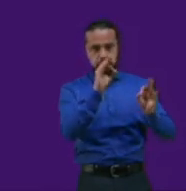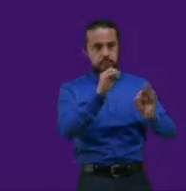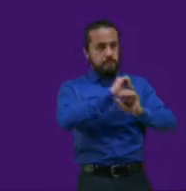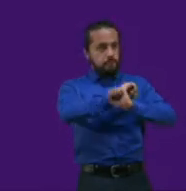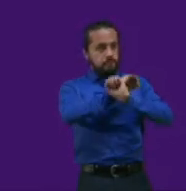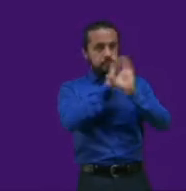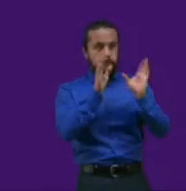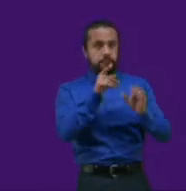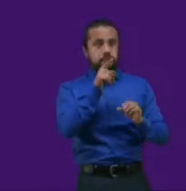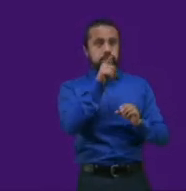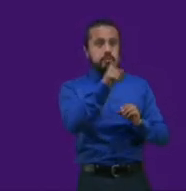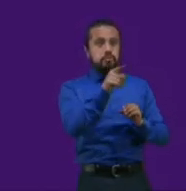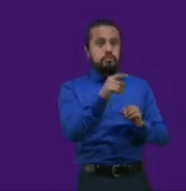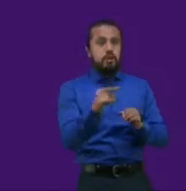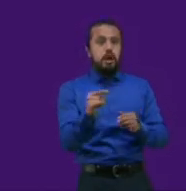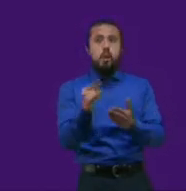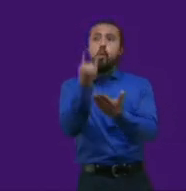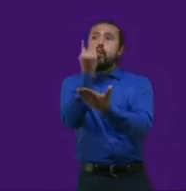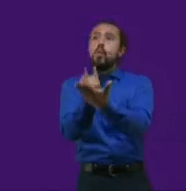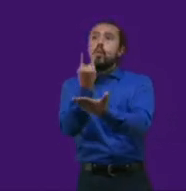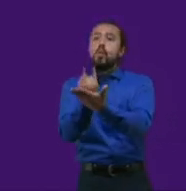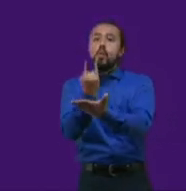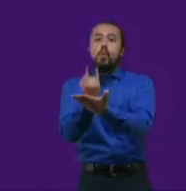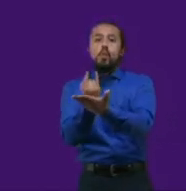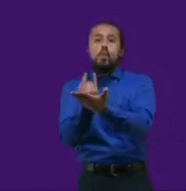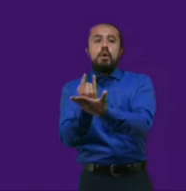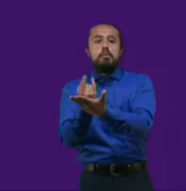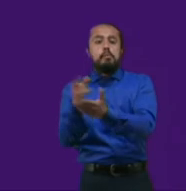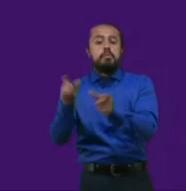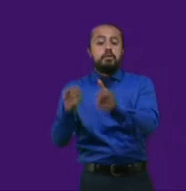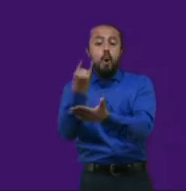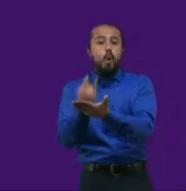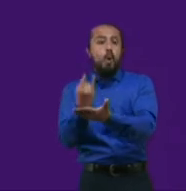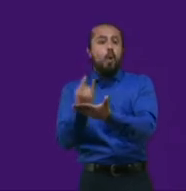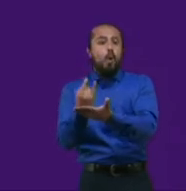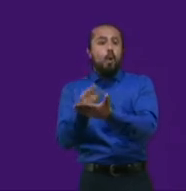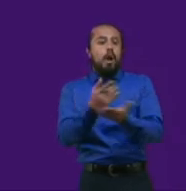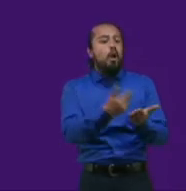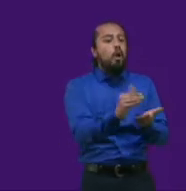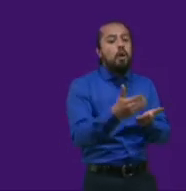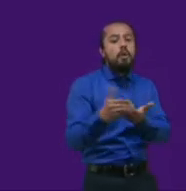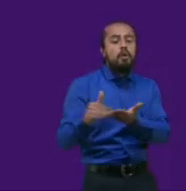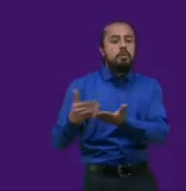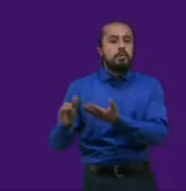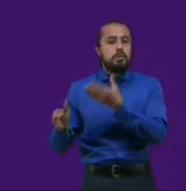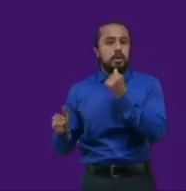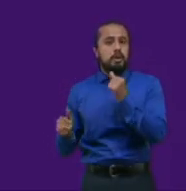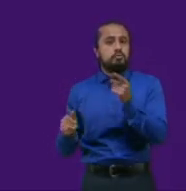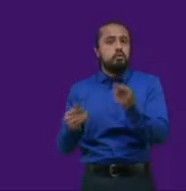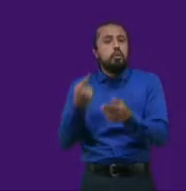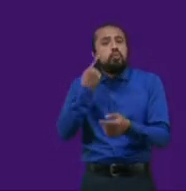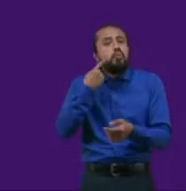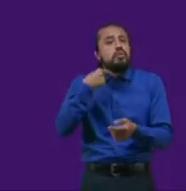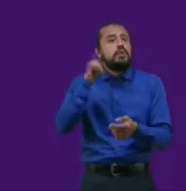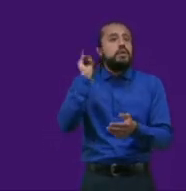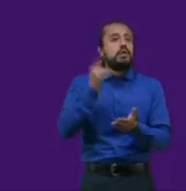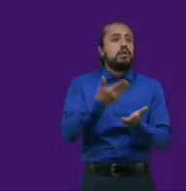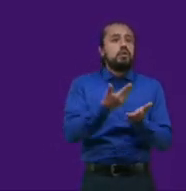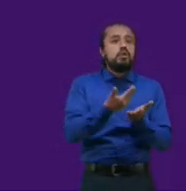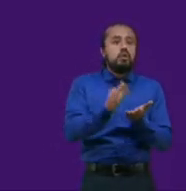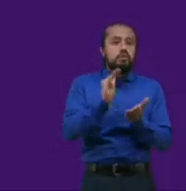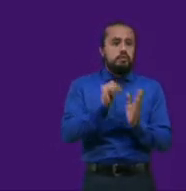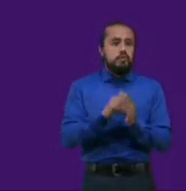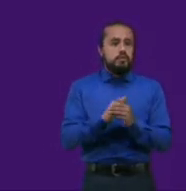más downloads si esos downloads y esas personas que se registran en Rappi solamente compran una vez, el día que les dieron